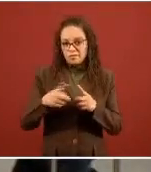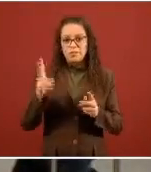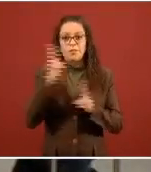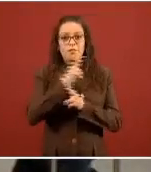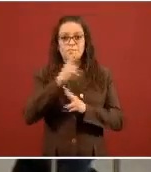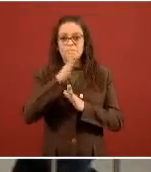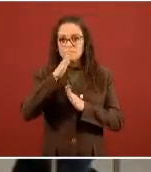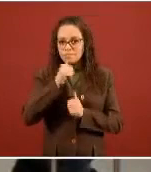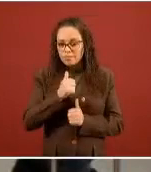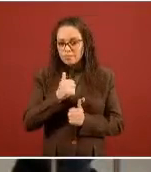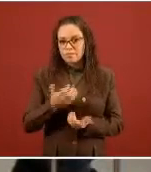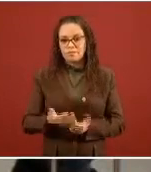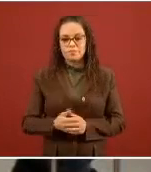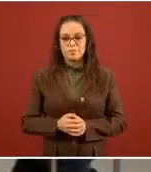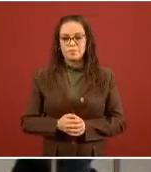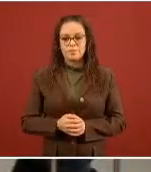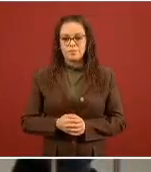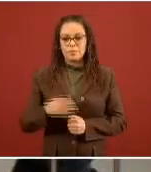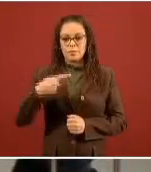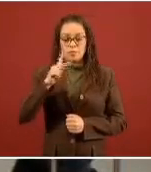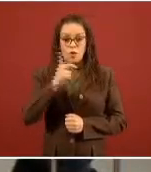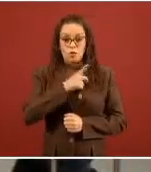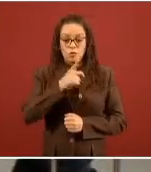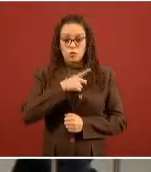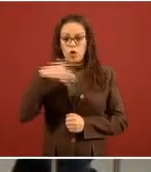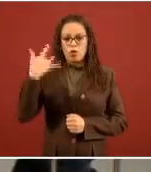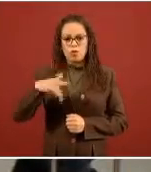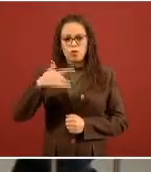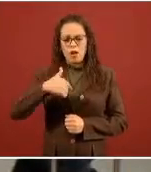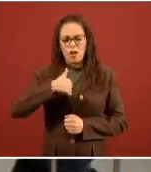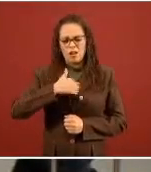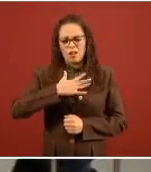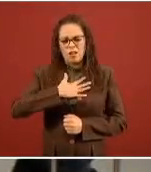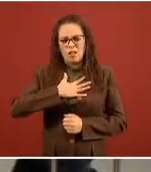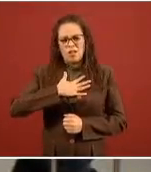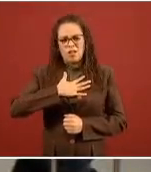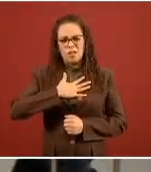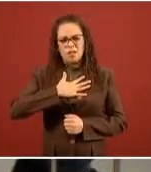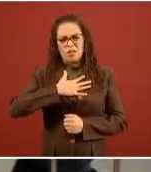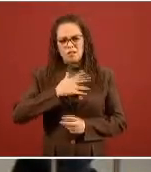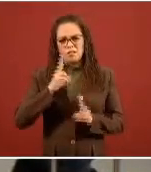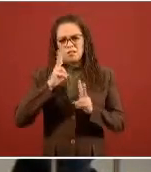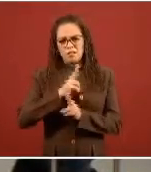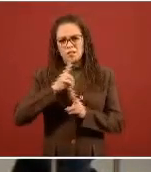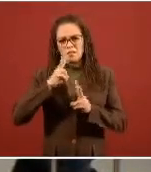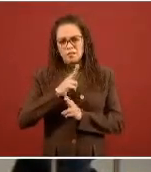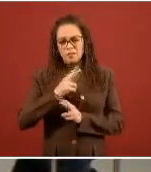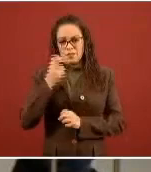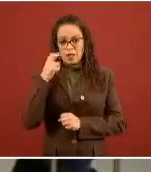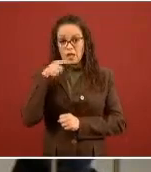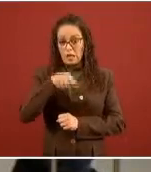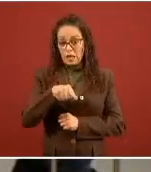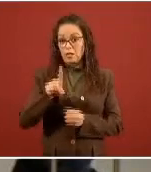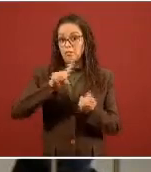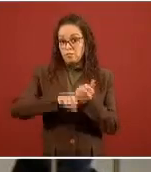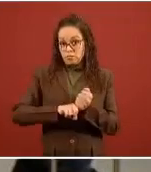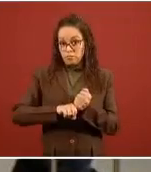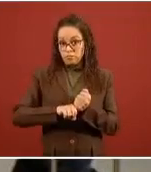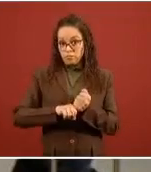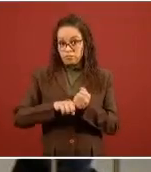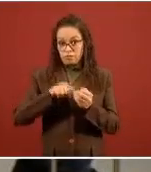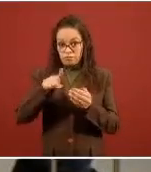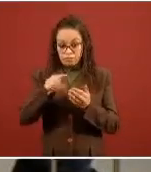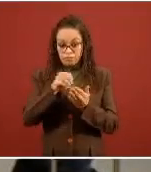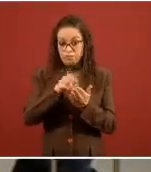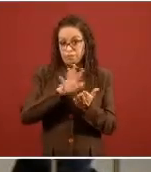aire, pero si solo tienen dolor de pecho para respirar, no entran en la categoría de sospechosos de COVID.